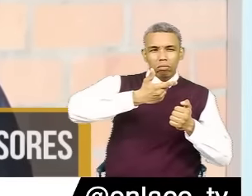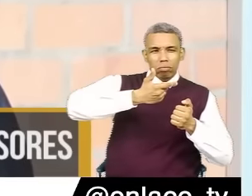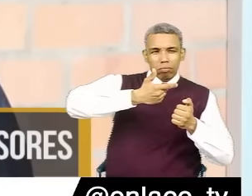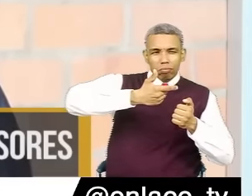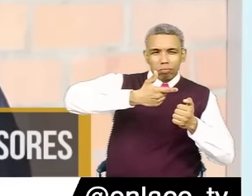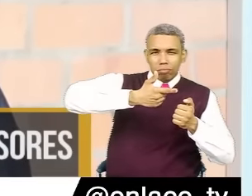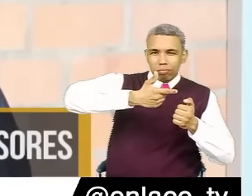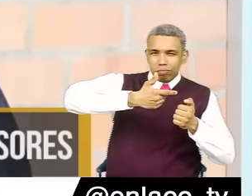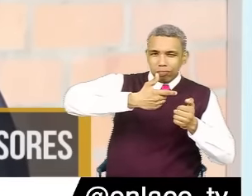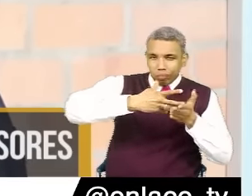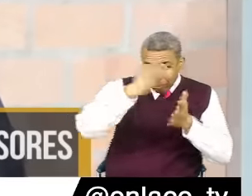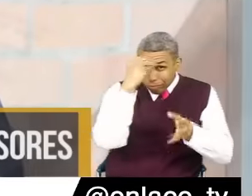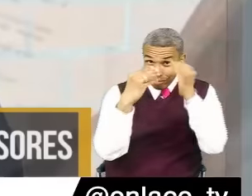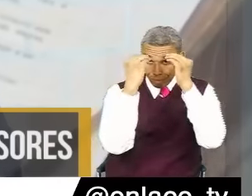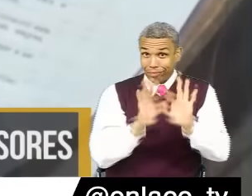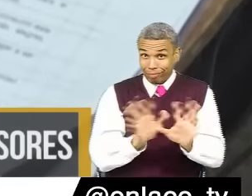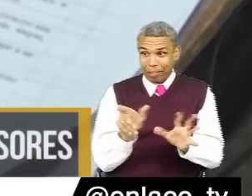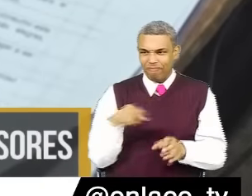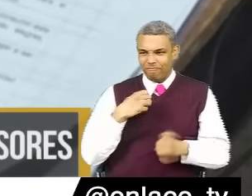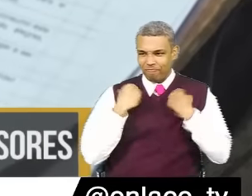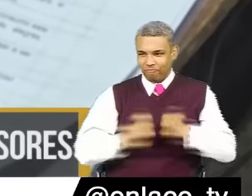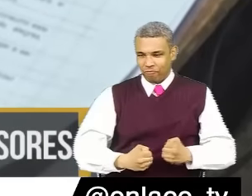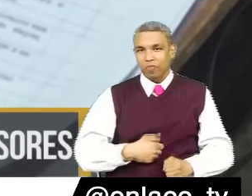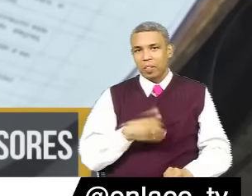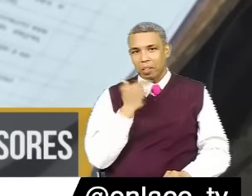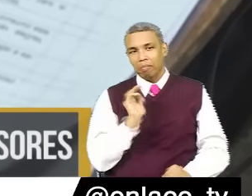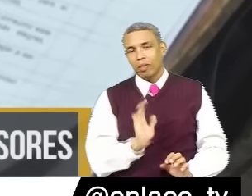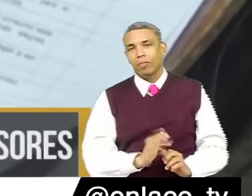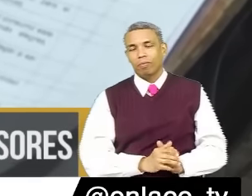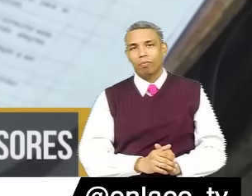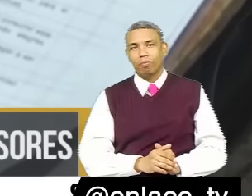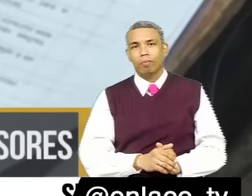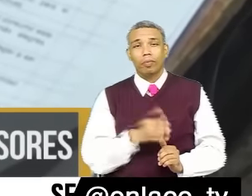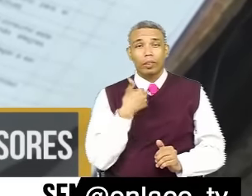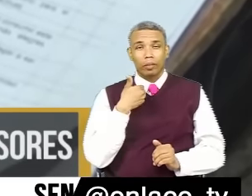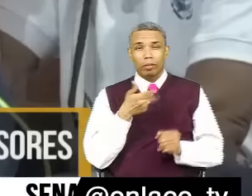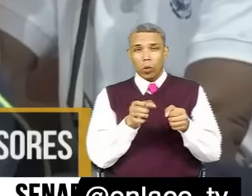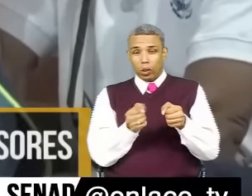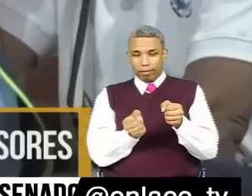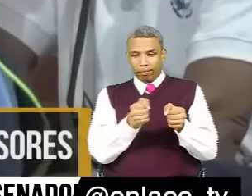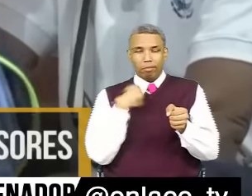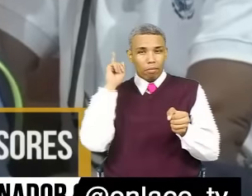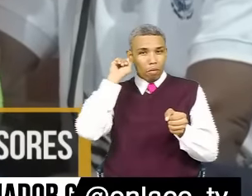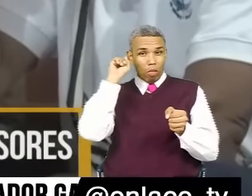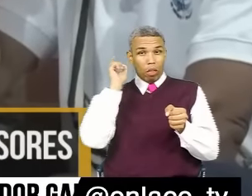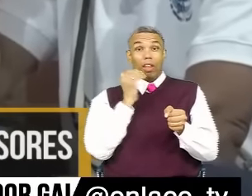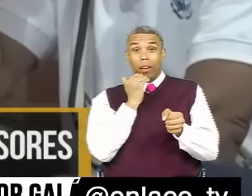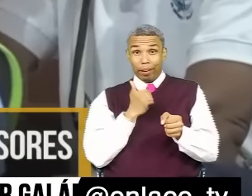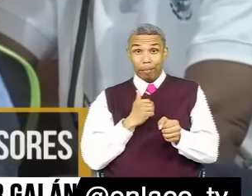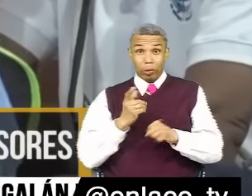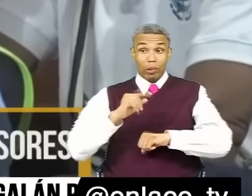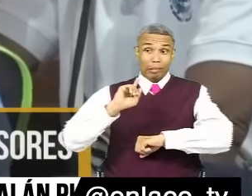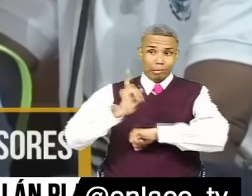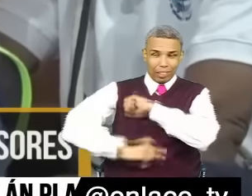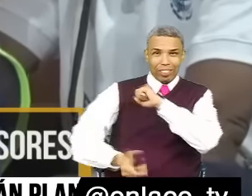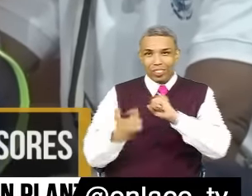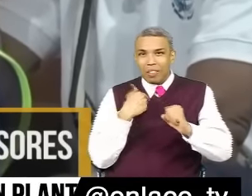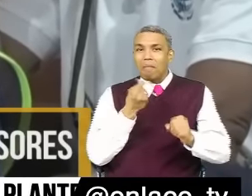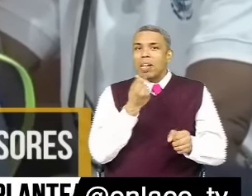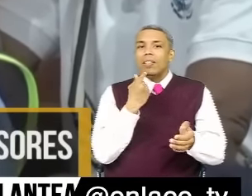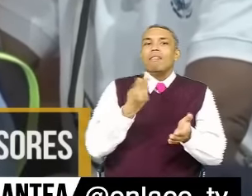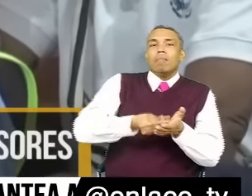también para nosotros como agentes de tránsito. Otras consecuencias de conducir bajo el estado de embriaguez es la suspensión de la licencia de conducción, la